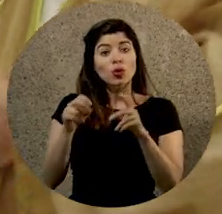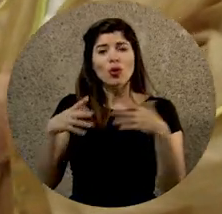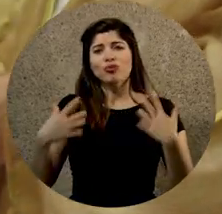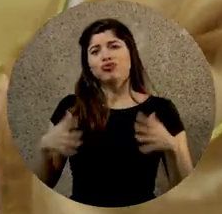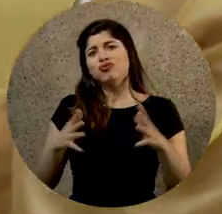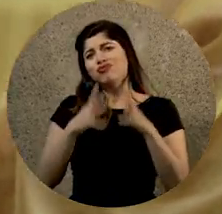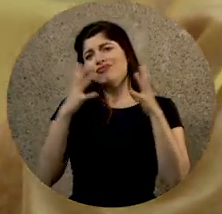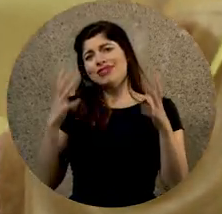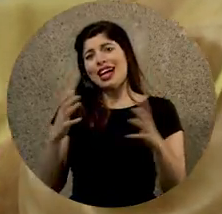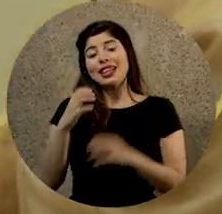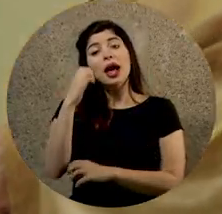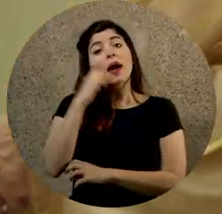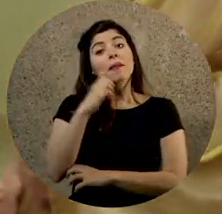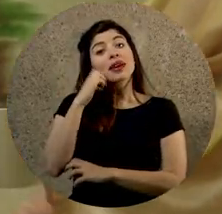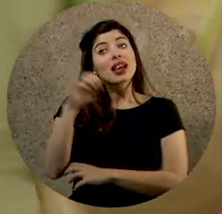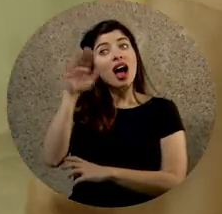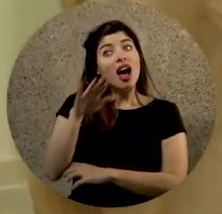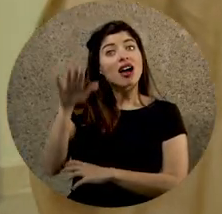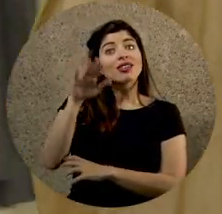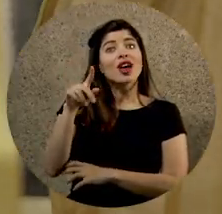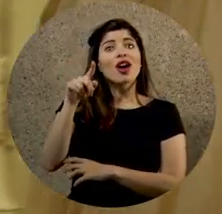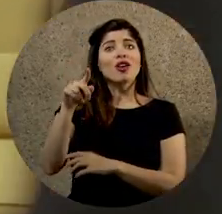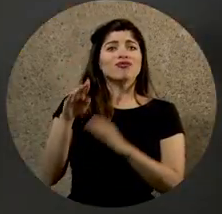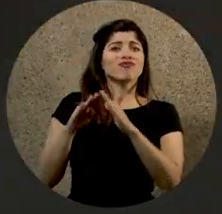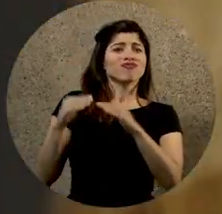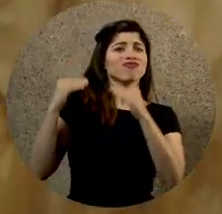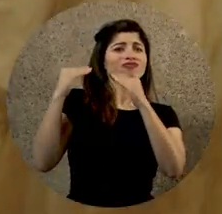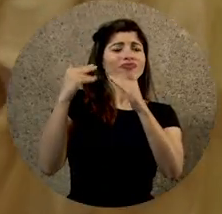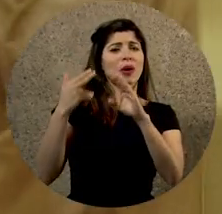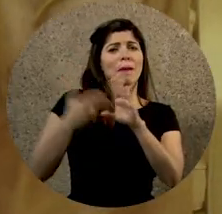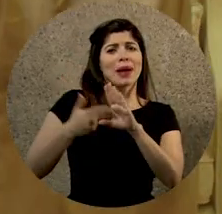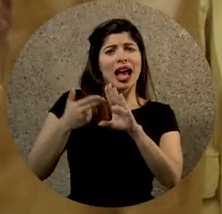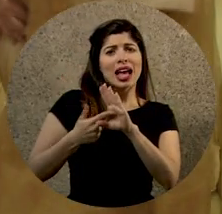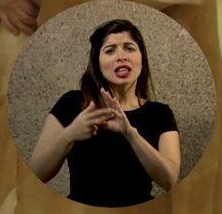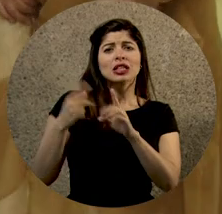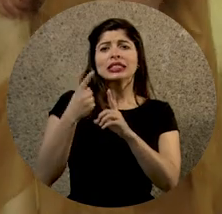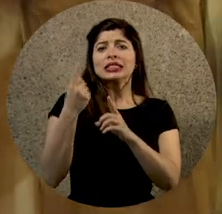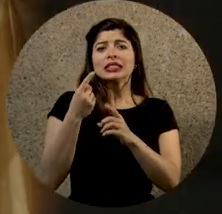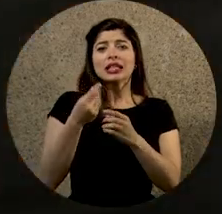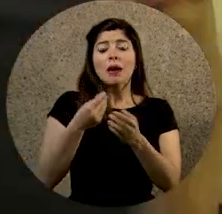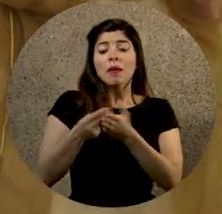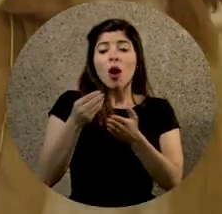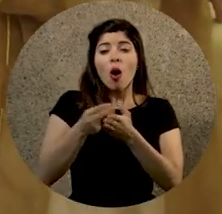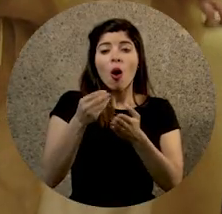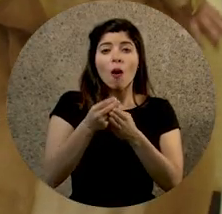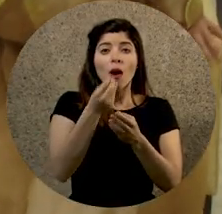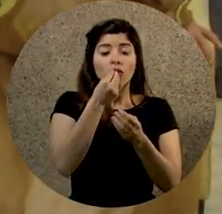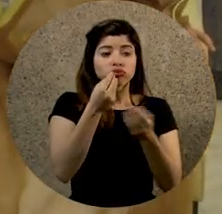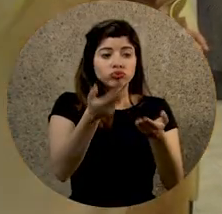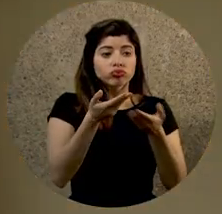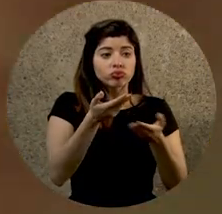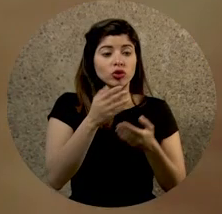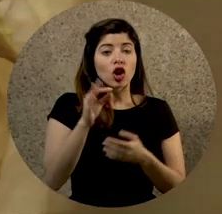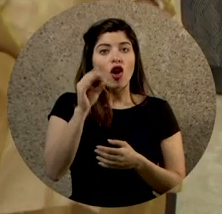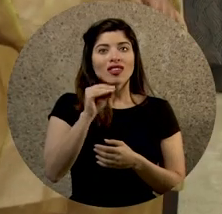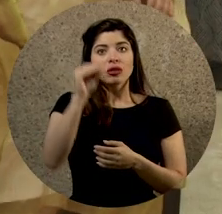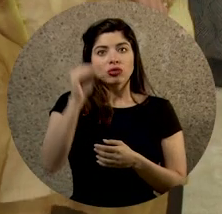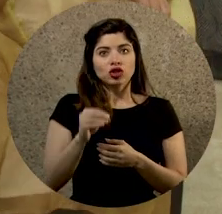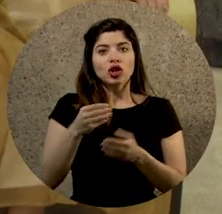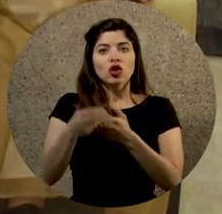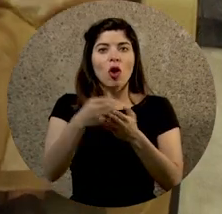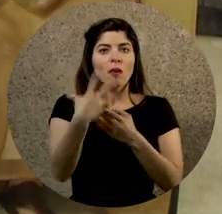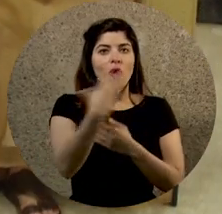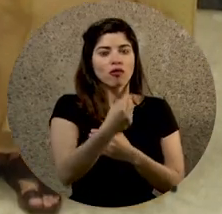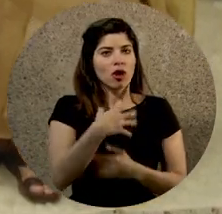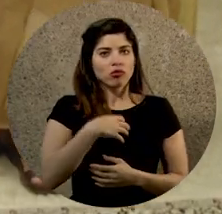grandes. Emiratos Árabes Unidos es una potencia petrolera que compra a otros países el 90% de sus alimentos.